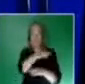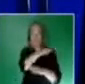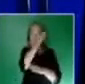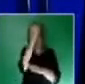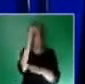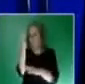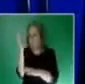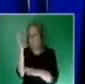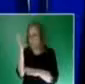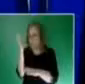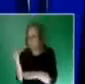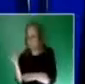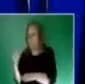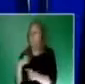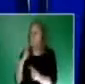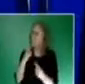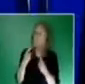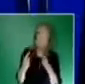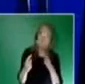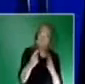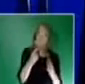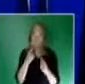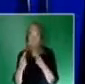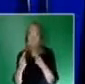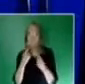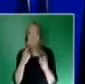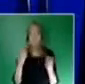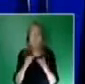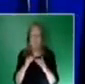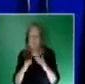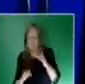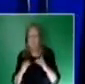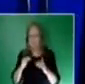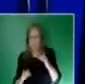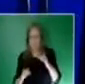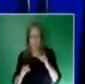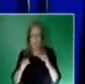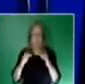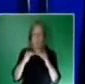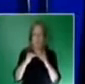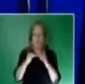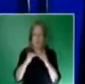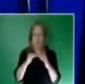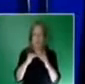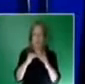sacar a inmensas masas de la pobreza.